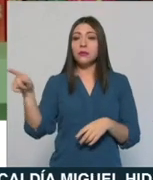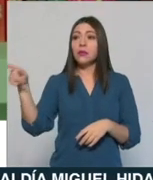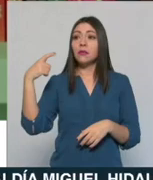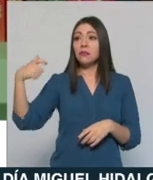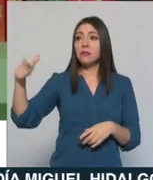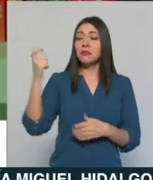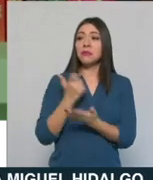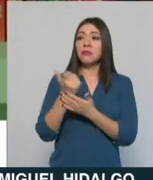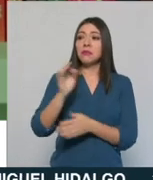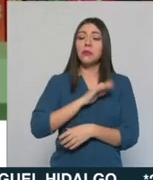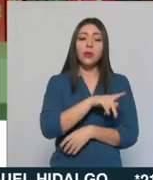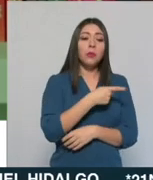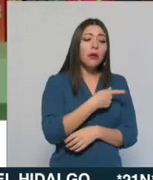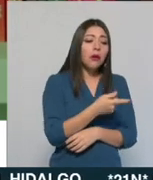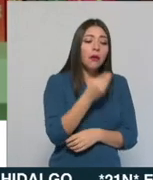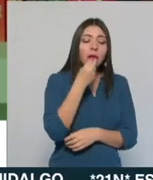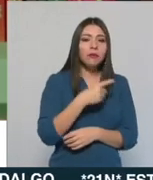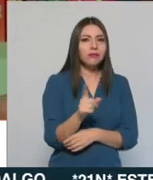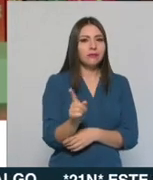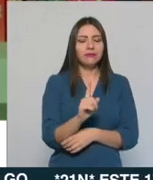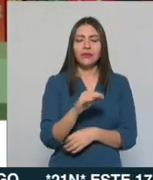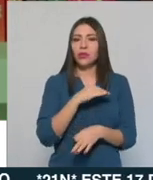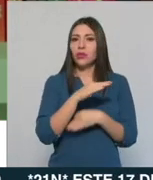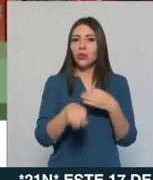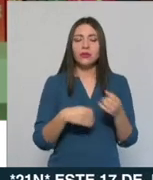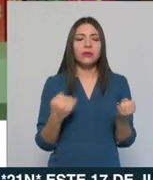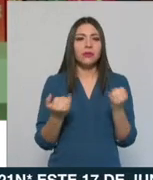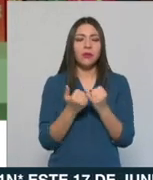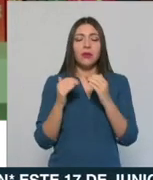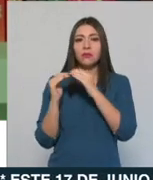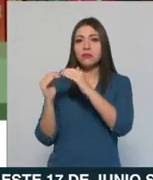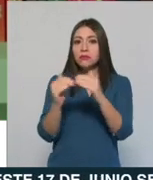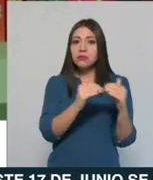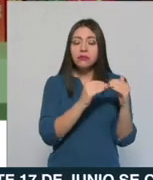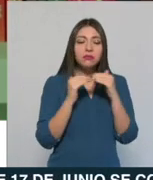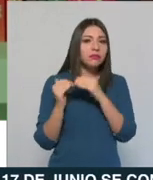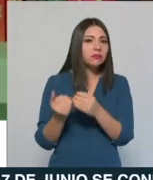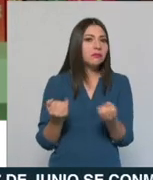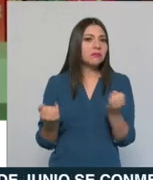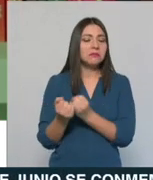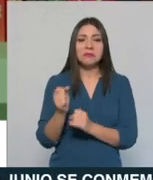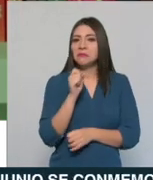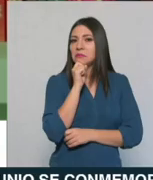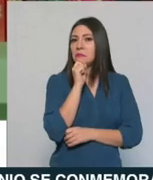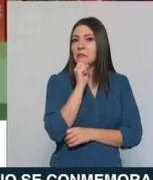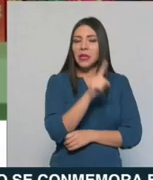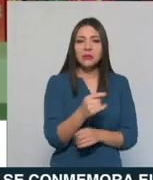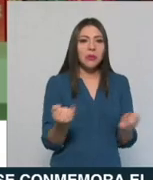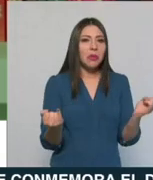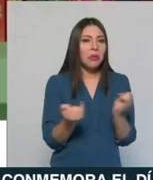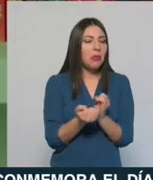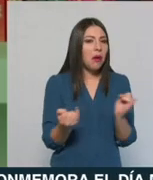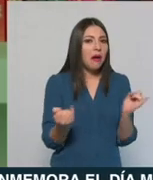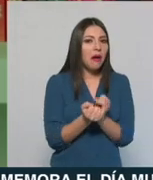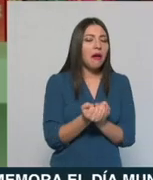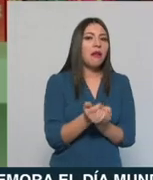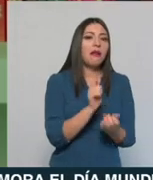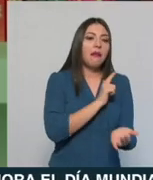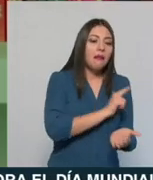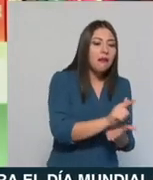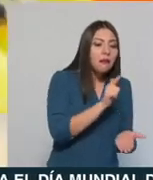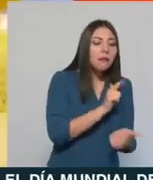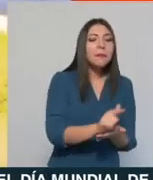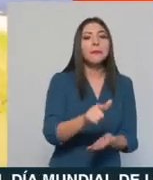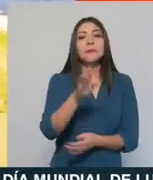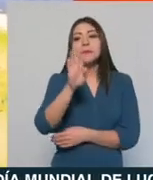a cometer, sino simplemente todos los ciudadanos en su conjunto van a realizar la misma actividad en el trabajo